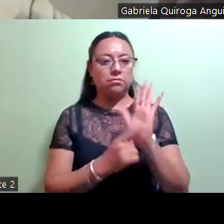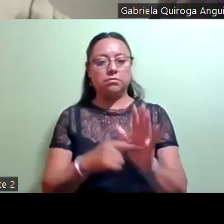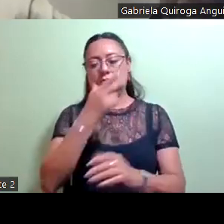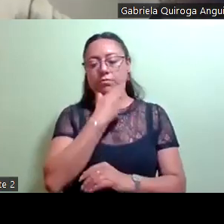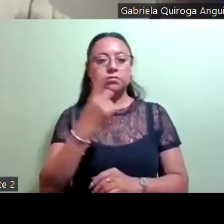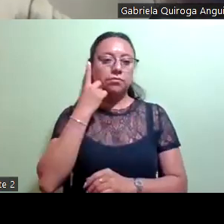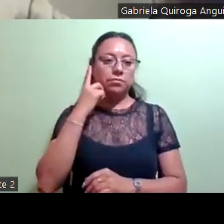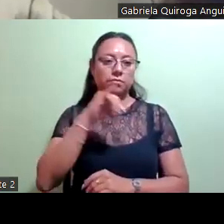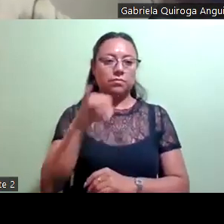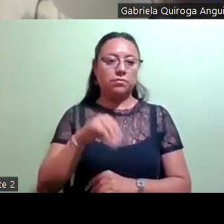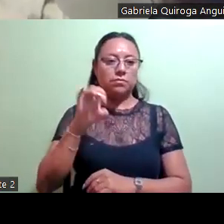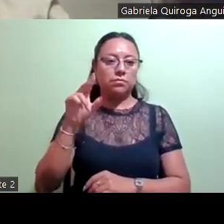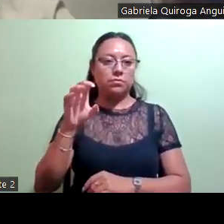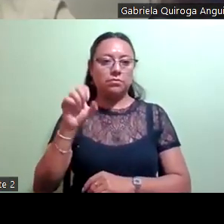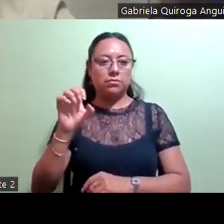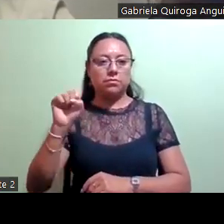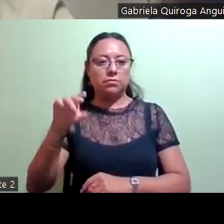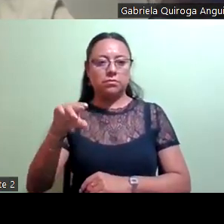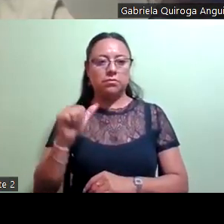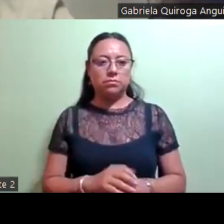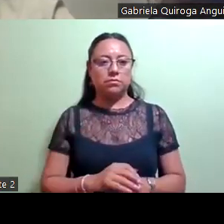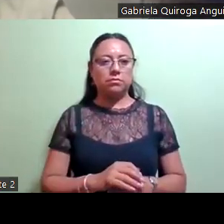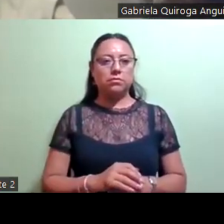Jesús Esma Suárez de la Alianza Verde Juntos por la Ciudad.